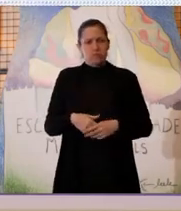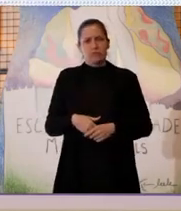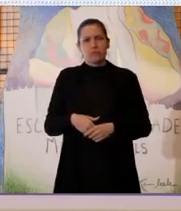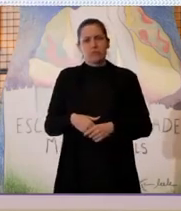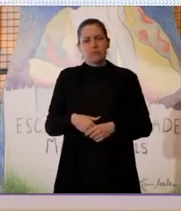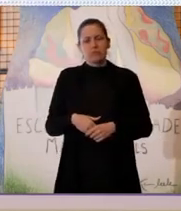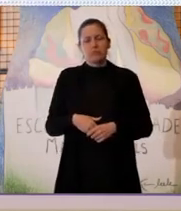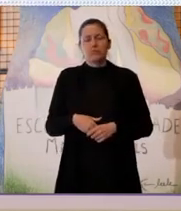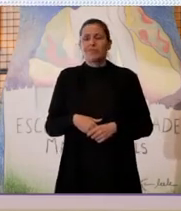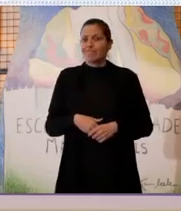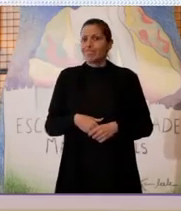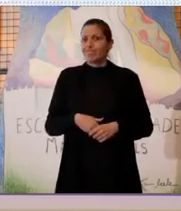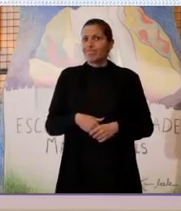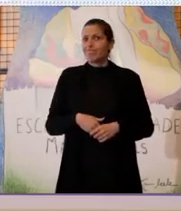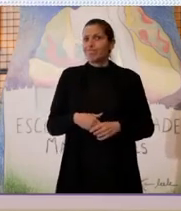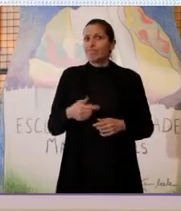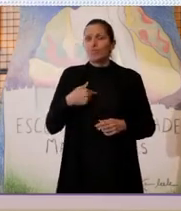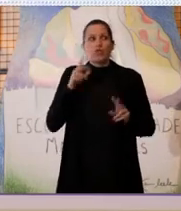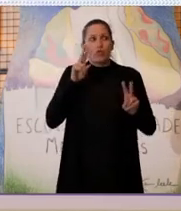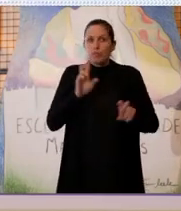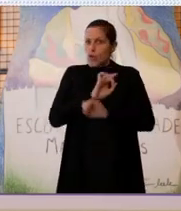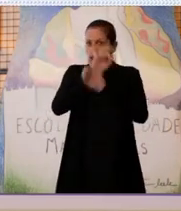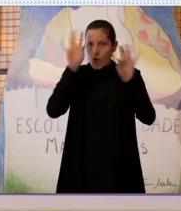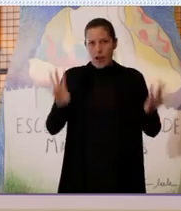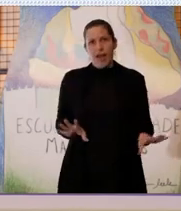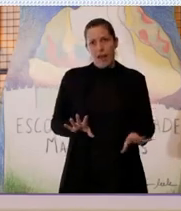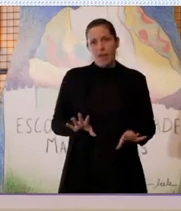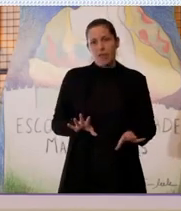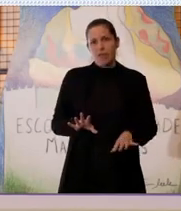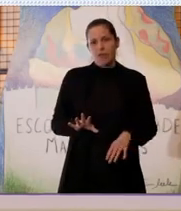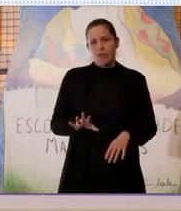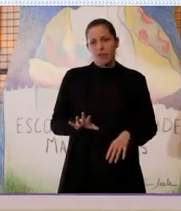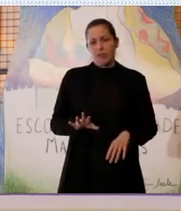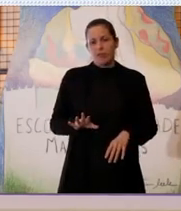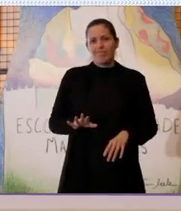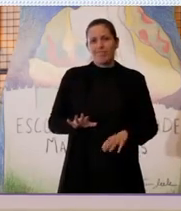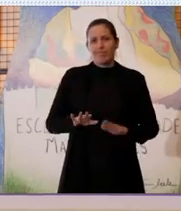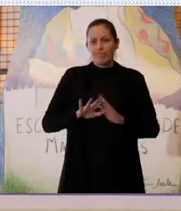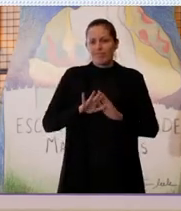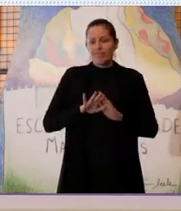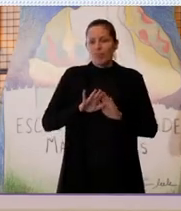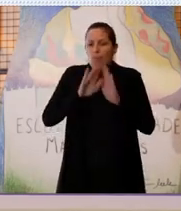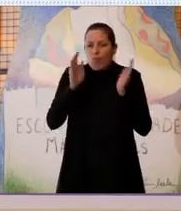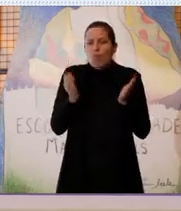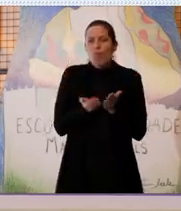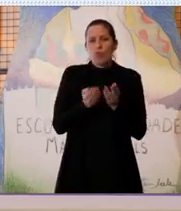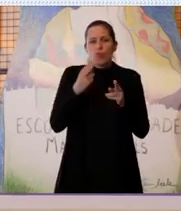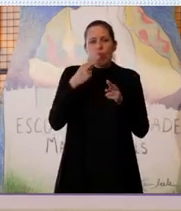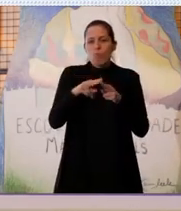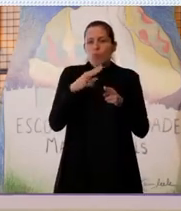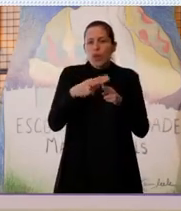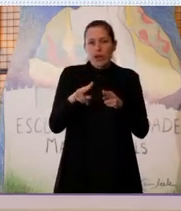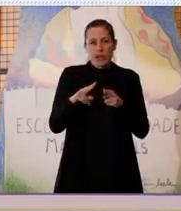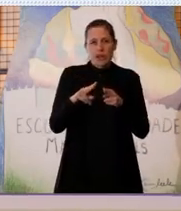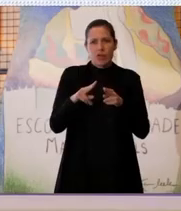esto es algo muy claro para todas la inolvidalidad de la Esfera política se agrava en el caso